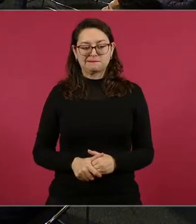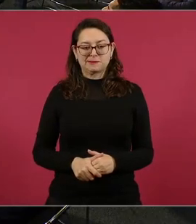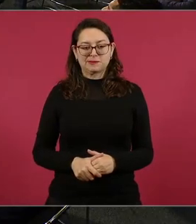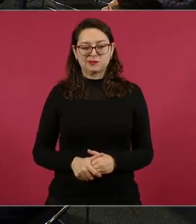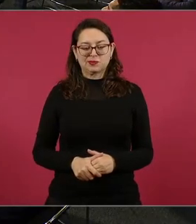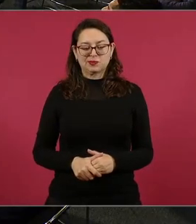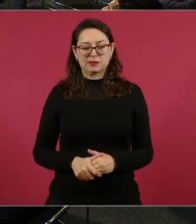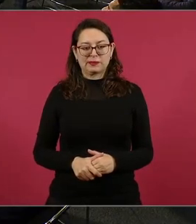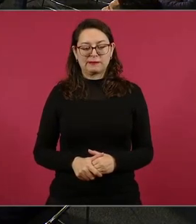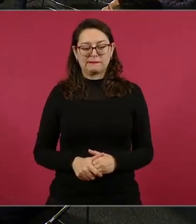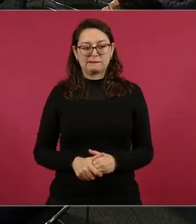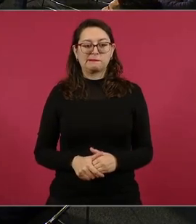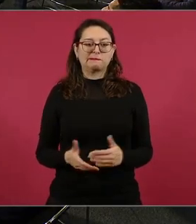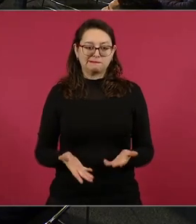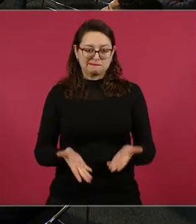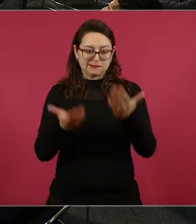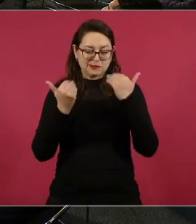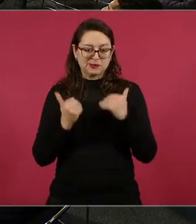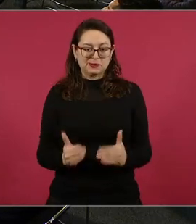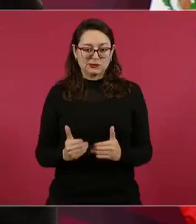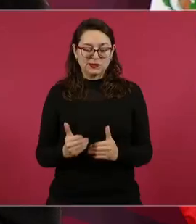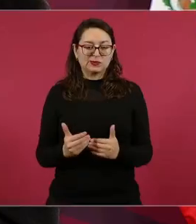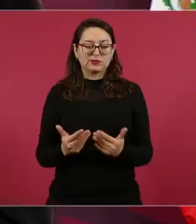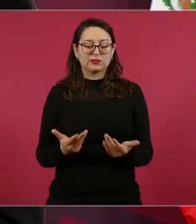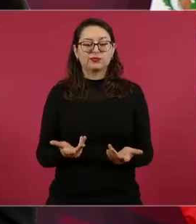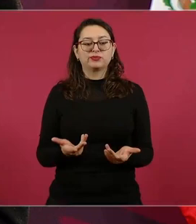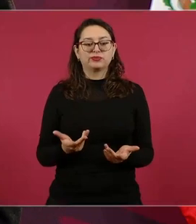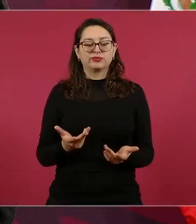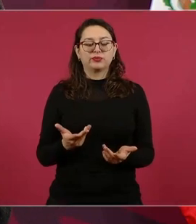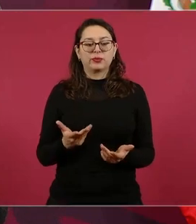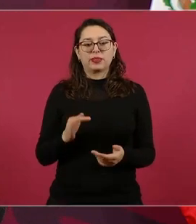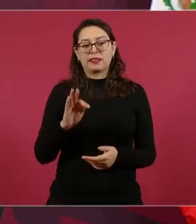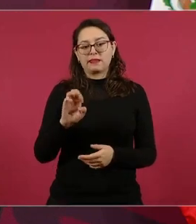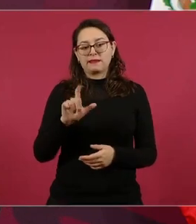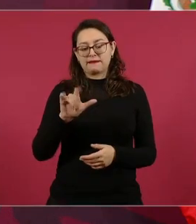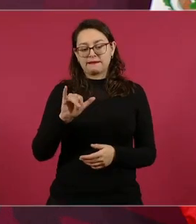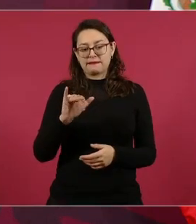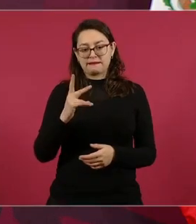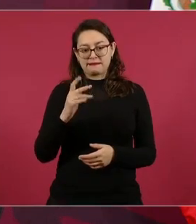también a Felipe Carrillo Puerto lo asesinan